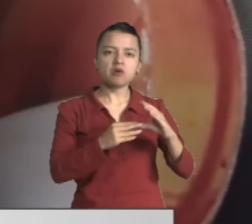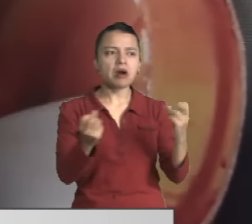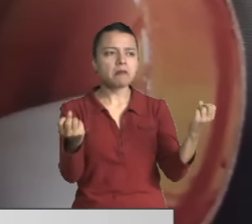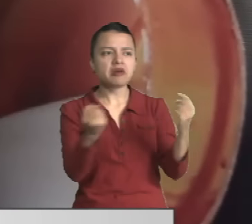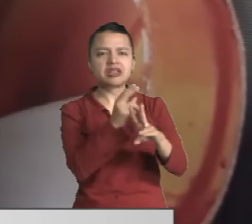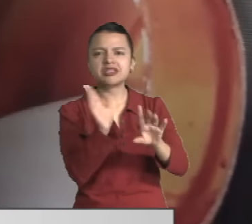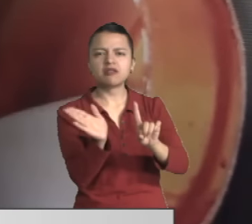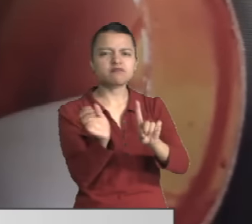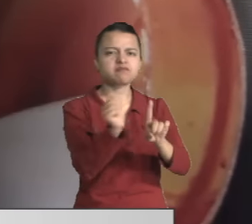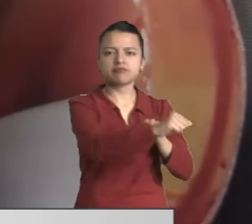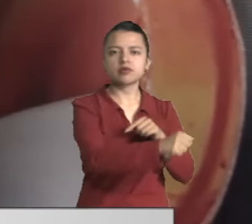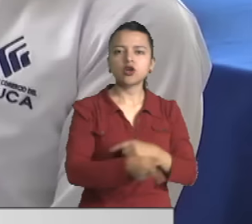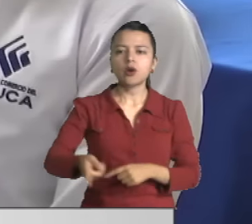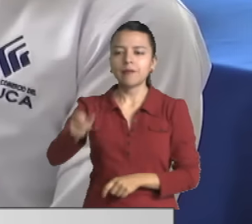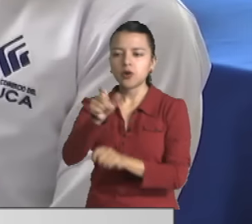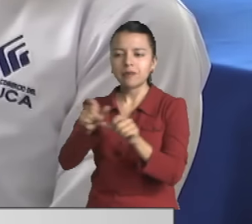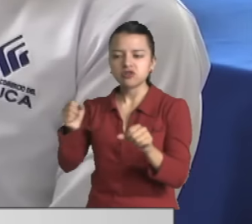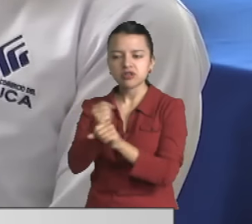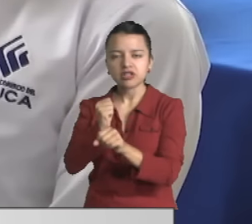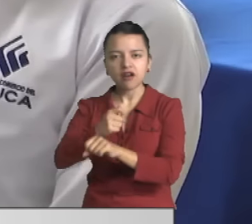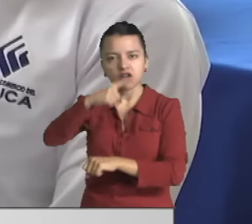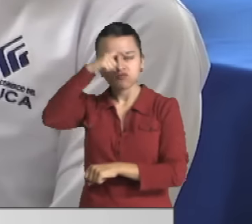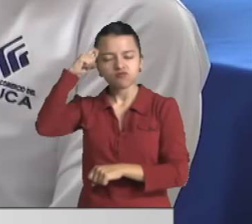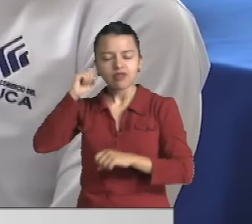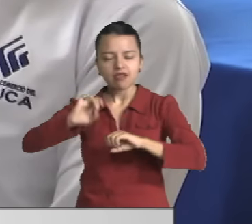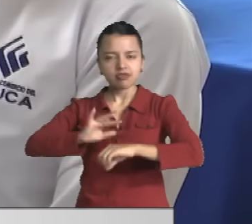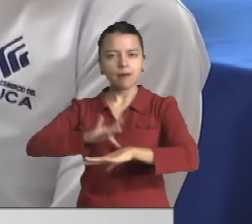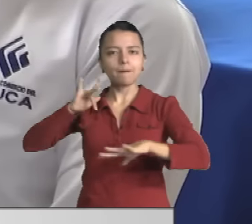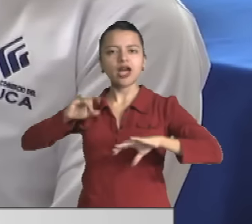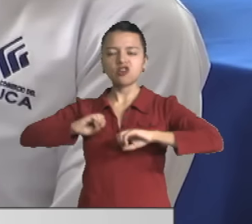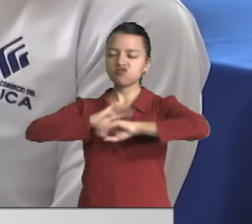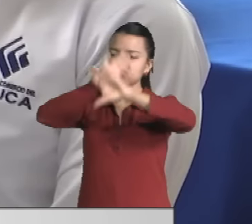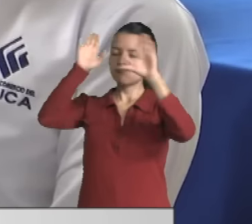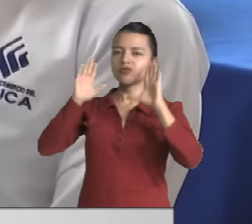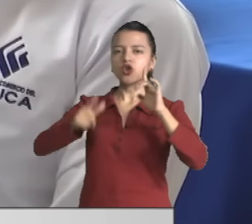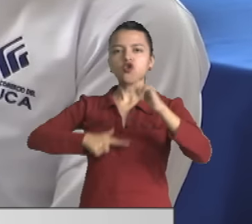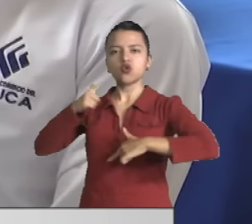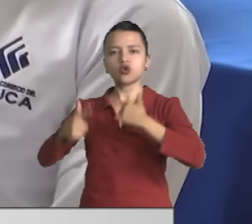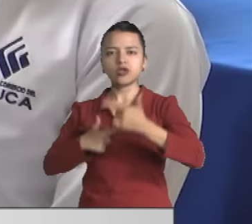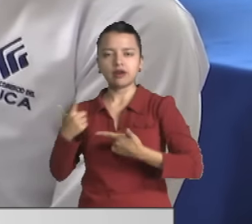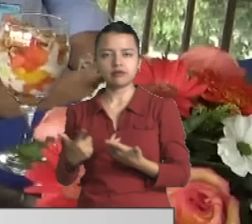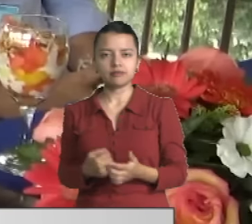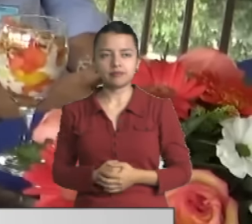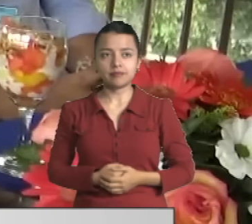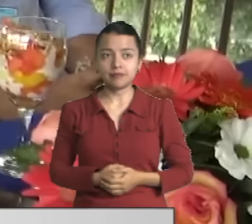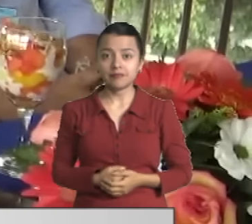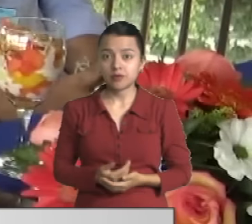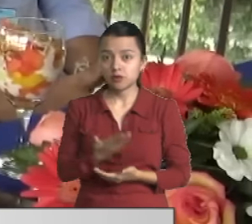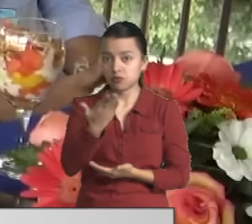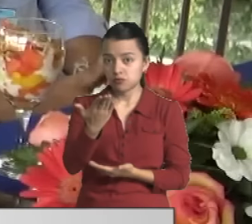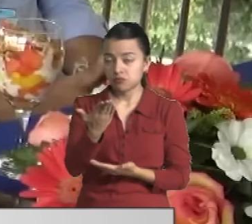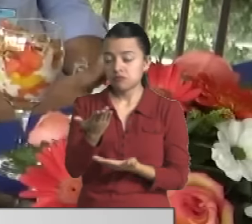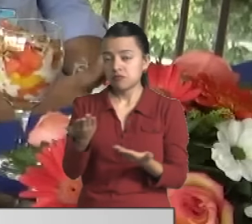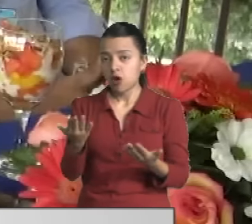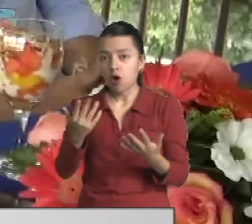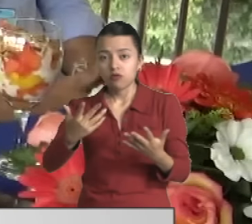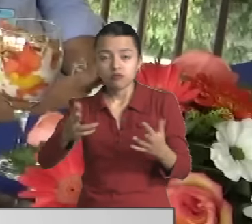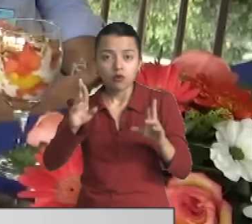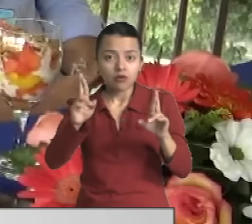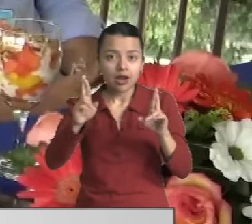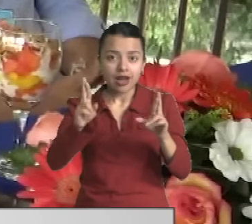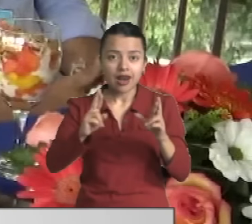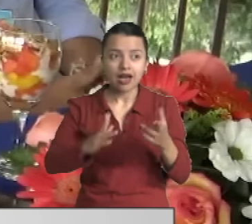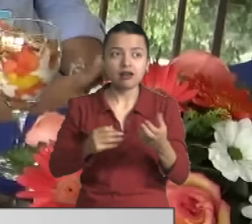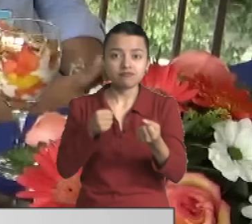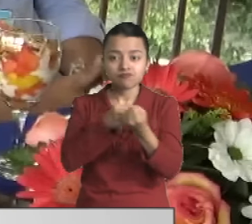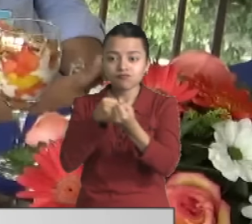mañana a luchársela. Gracias de corazón. De esta manera, los productores caucanos esperan con este importante apoyo que se les brinda seguir construyendo paz en